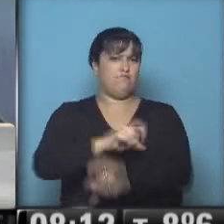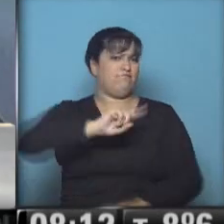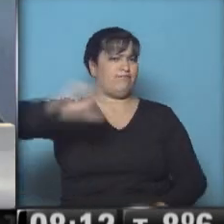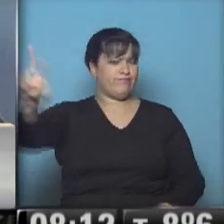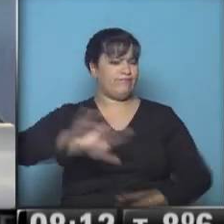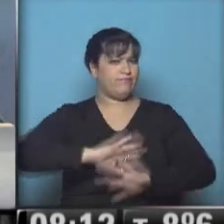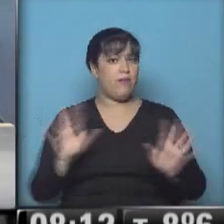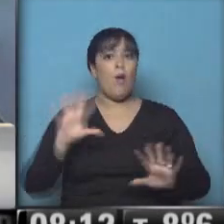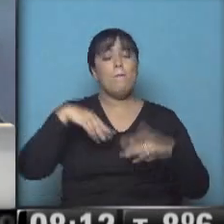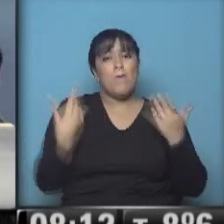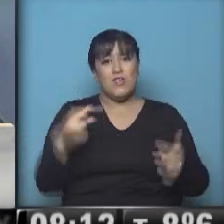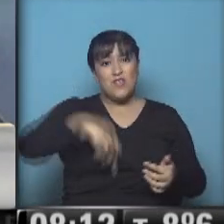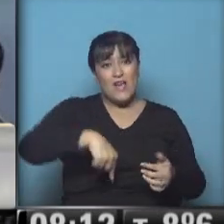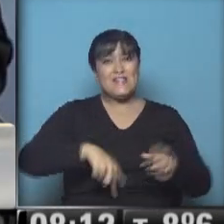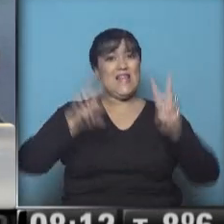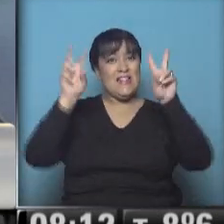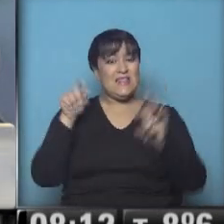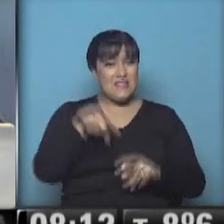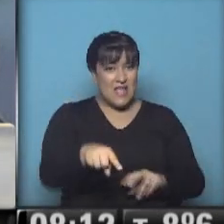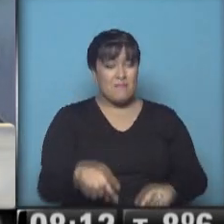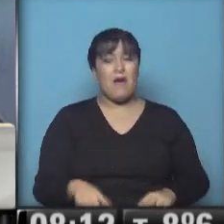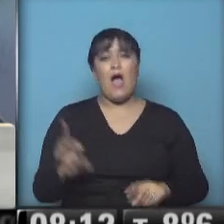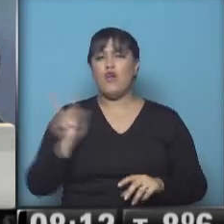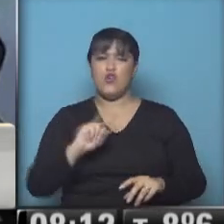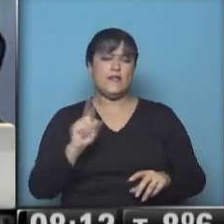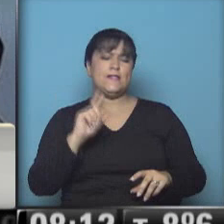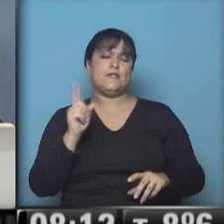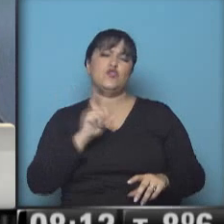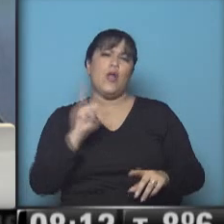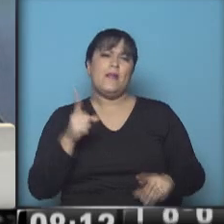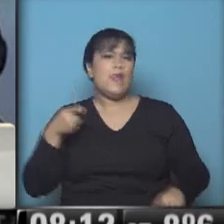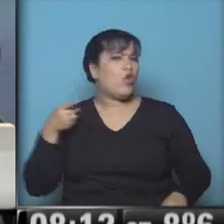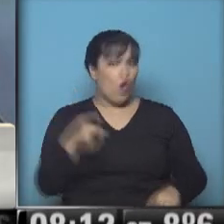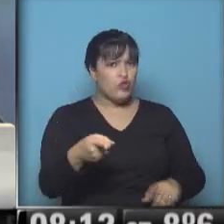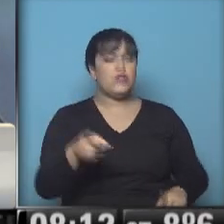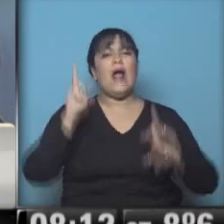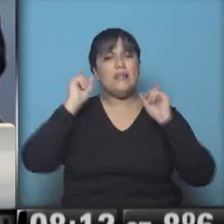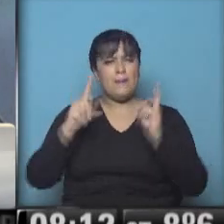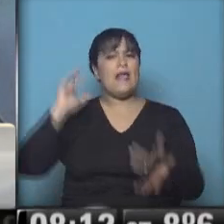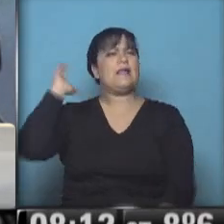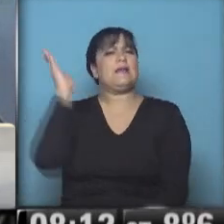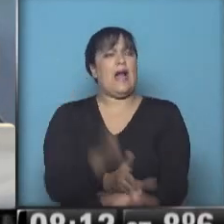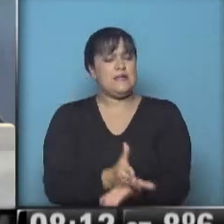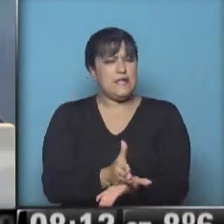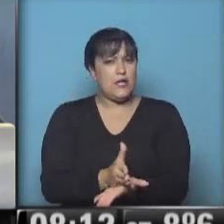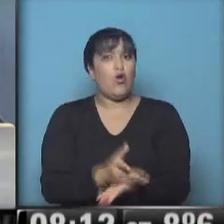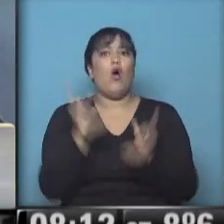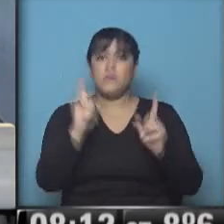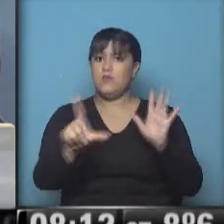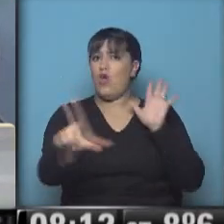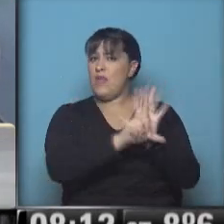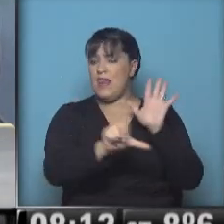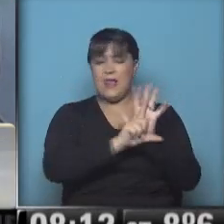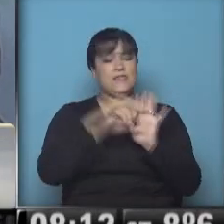un hecho de estas características merece no solamente el repudio sino el castigo Severo que las normas